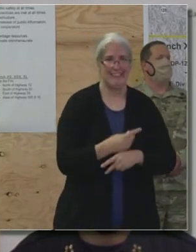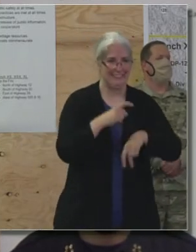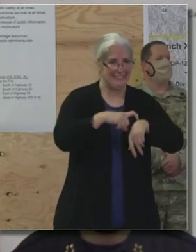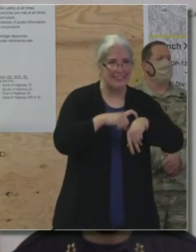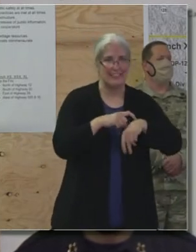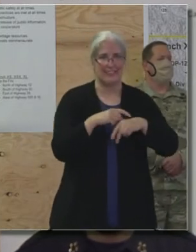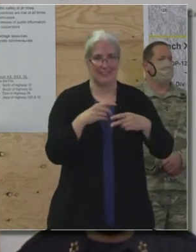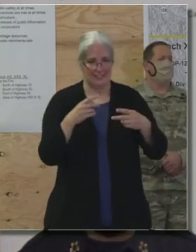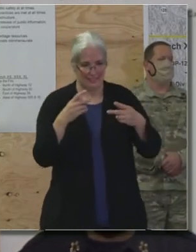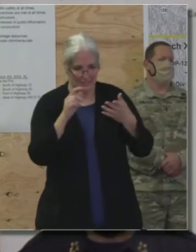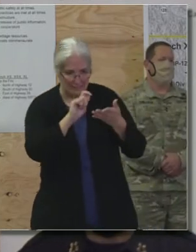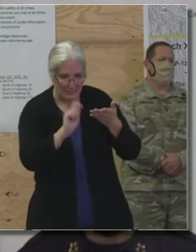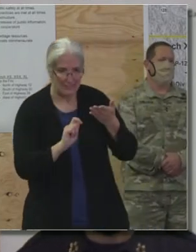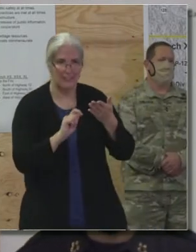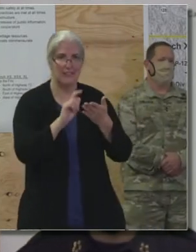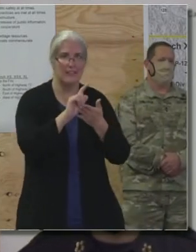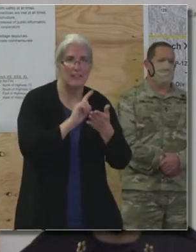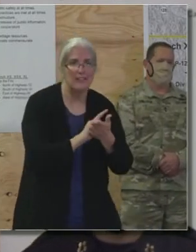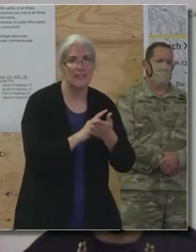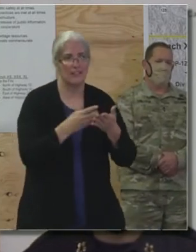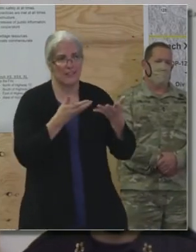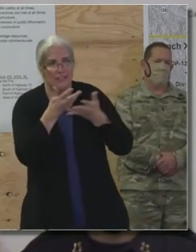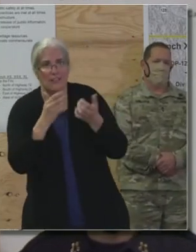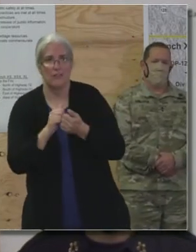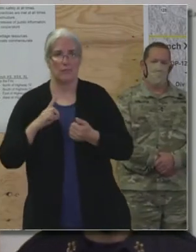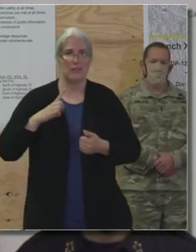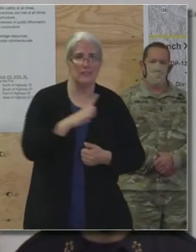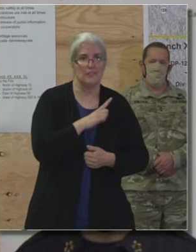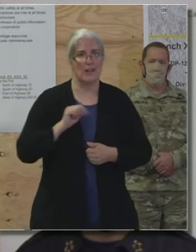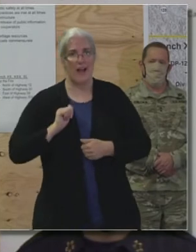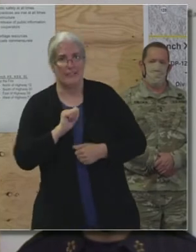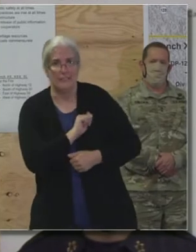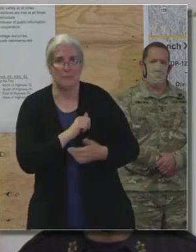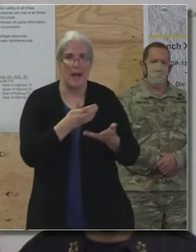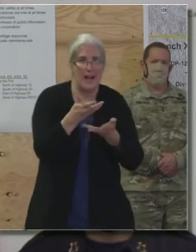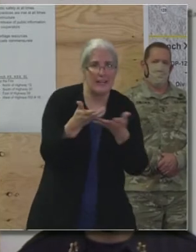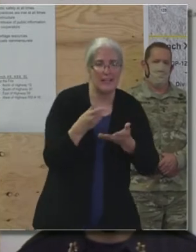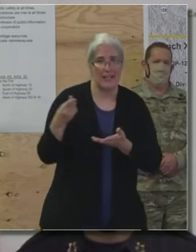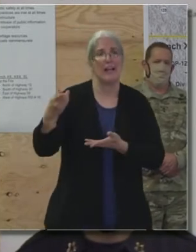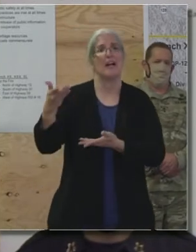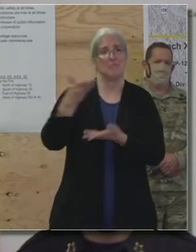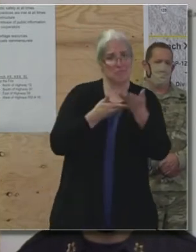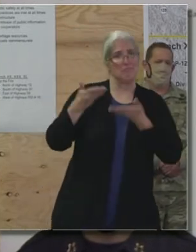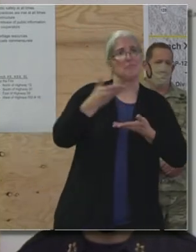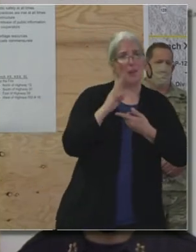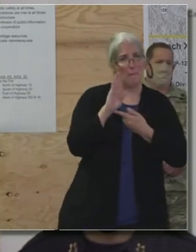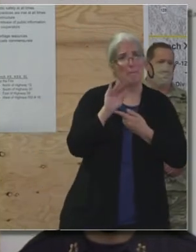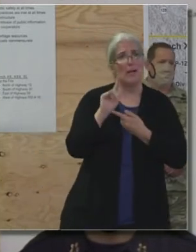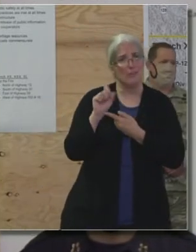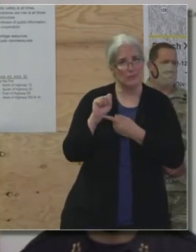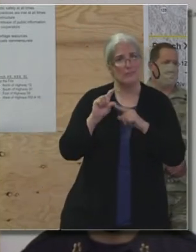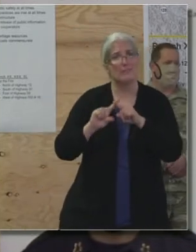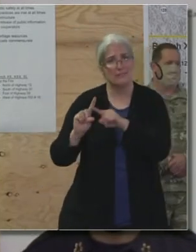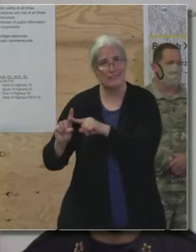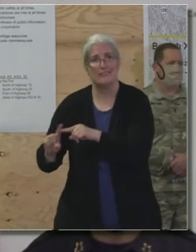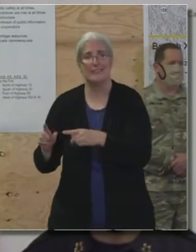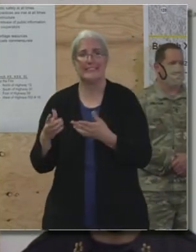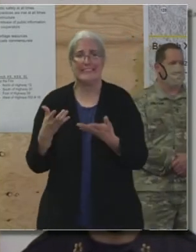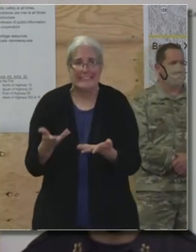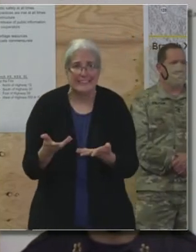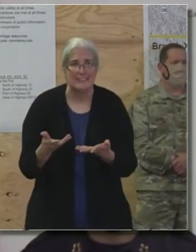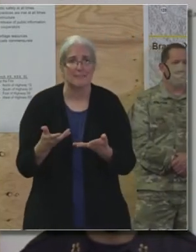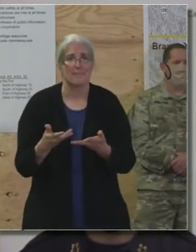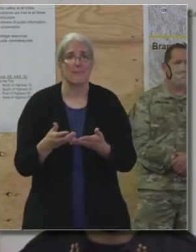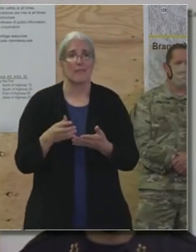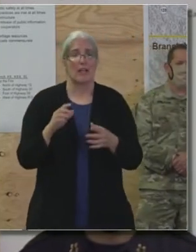colaboración con líderes de la legislatura a miembros clave que ya habían presentado proyectos de ley en este espacio como dije hace una